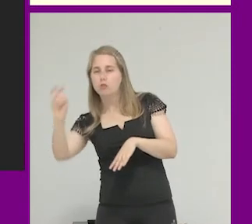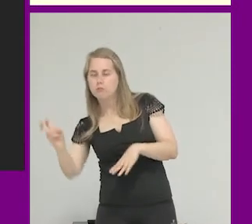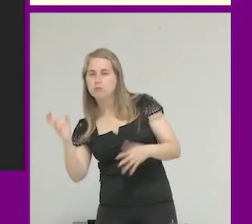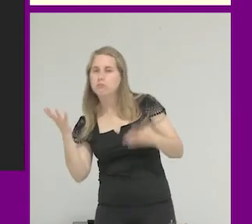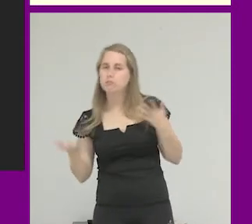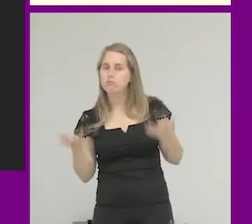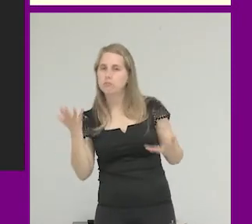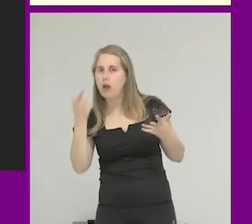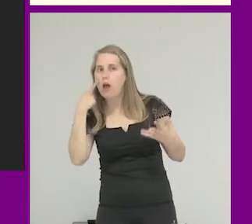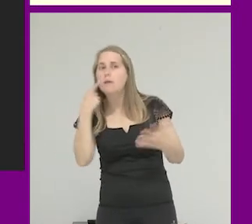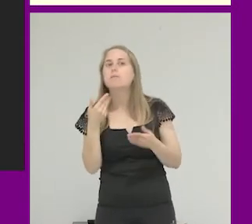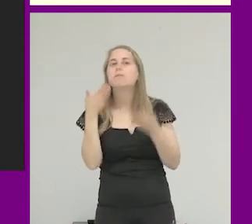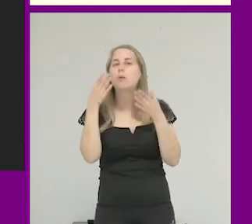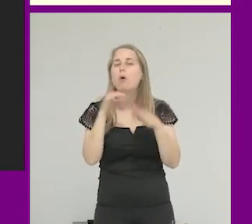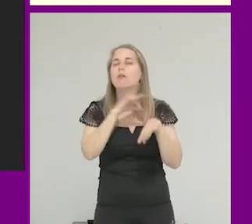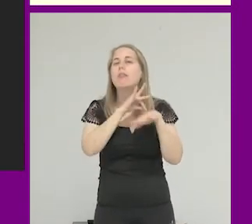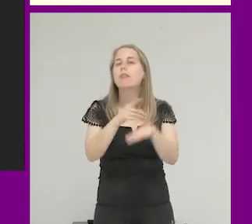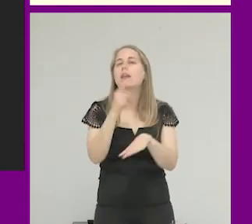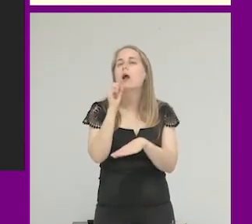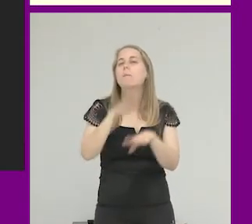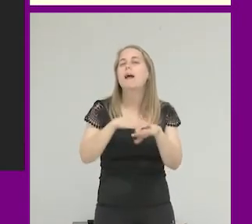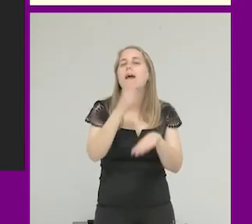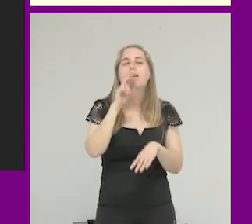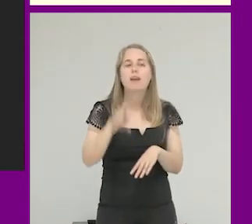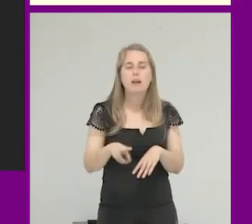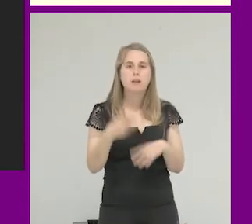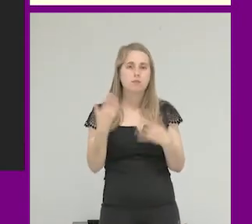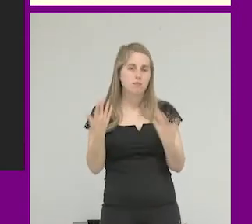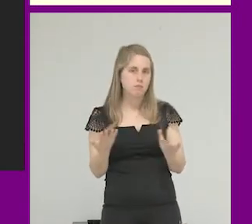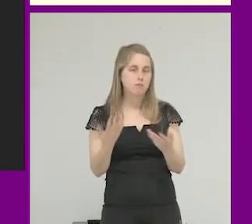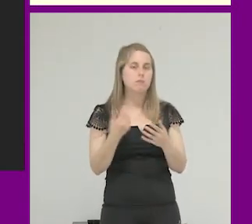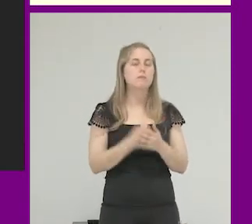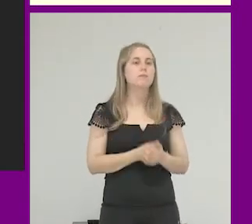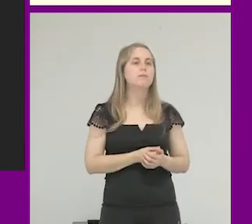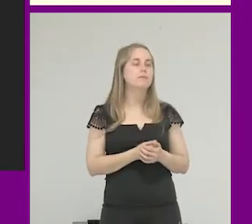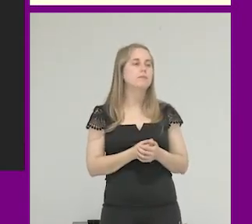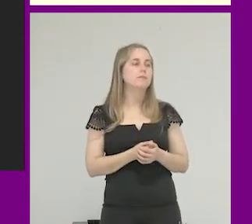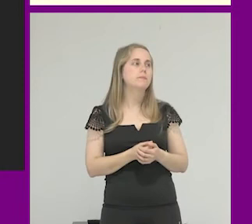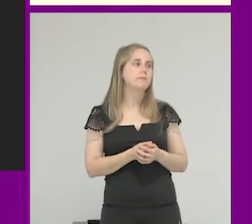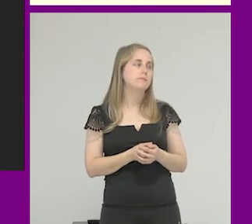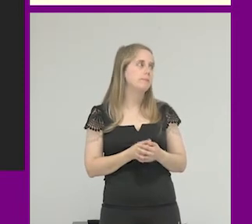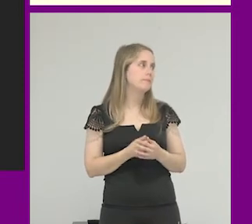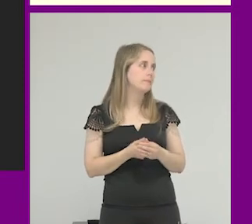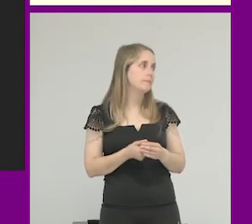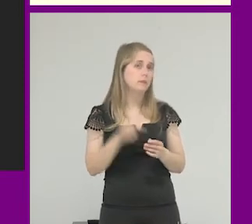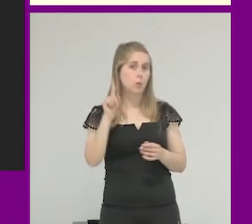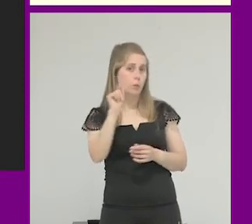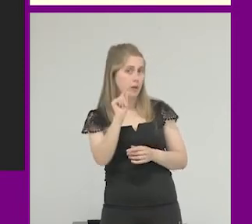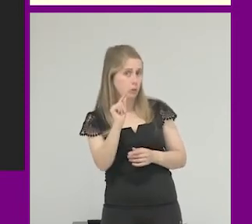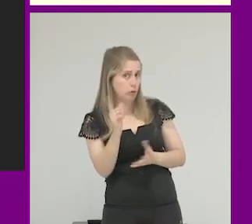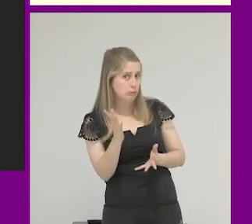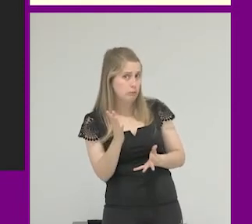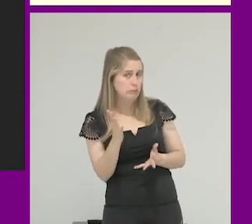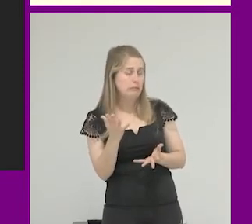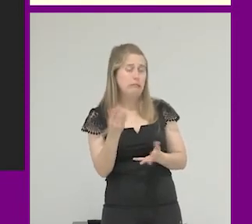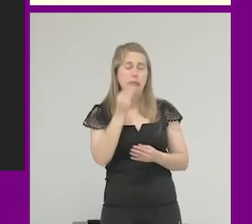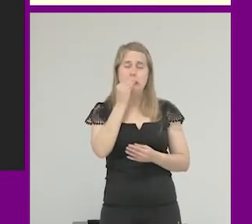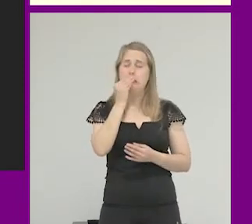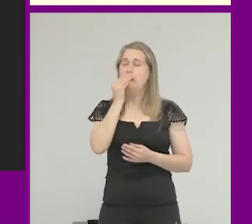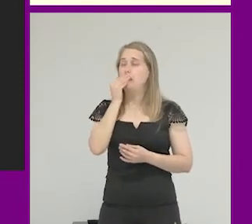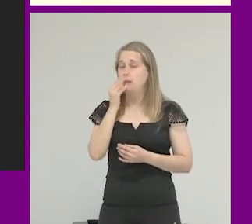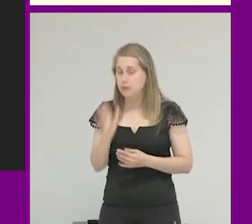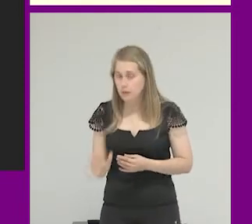bueno, edo tamen euskera edo gaztelania edatzeita zegoen, edo zer, minutu da. Bueno,